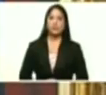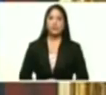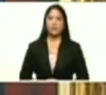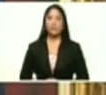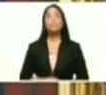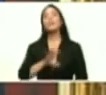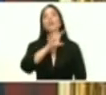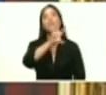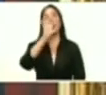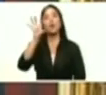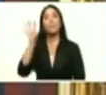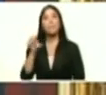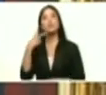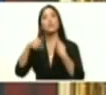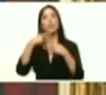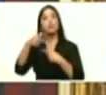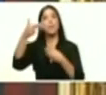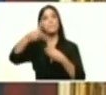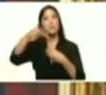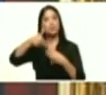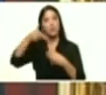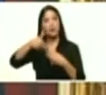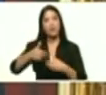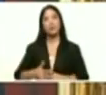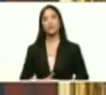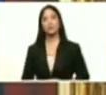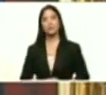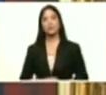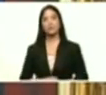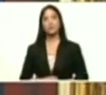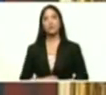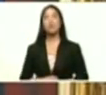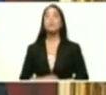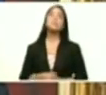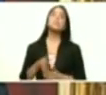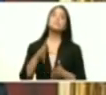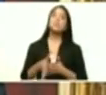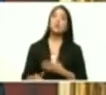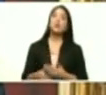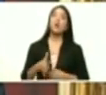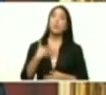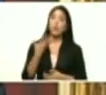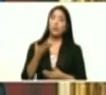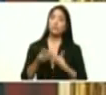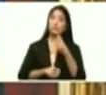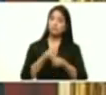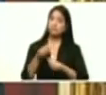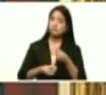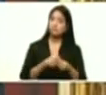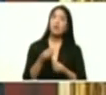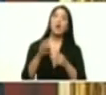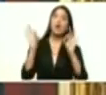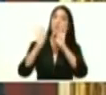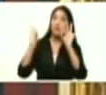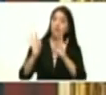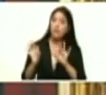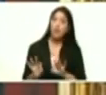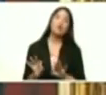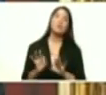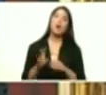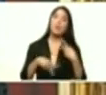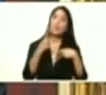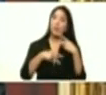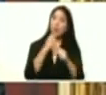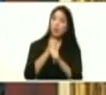de los países productores, petroleros, no OPEP, para, reconfigurar, la forma, en que